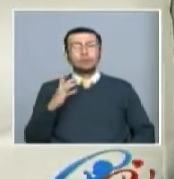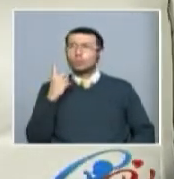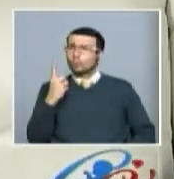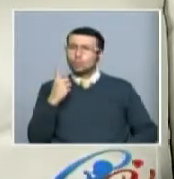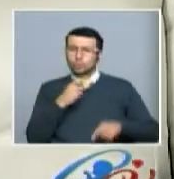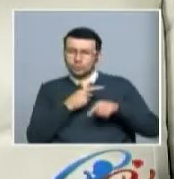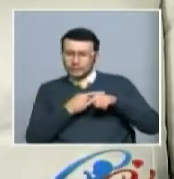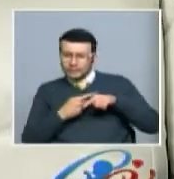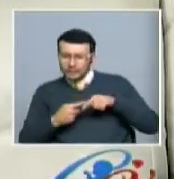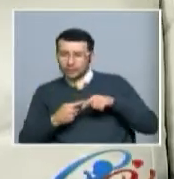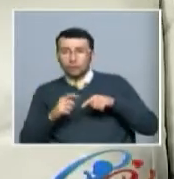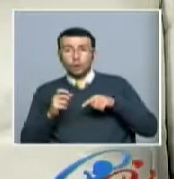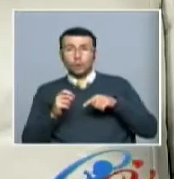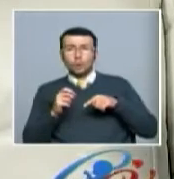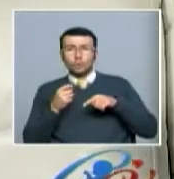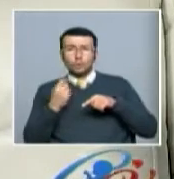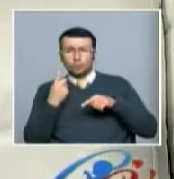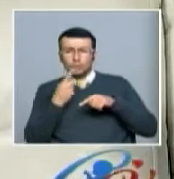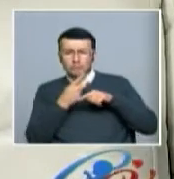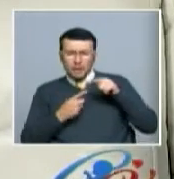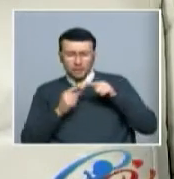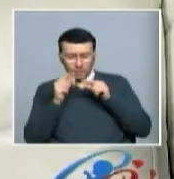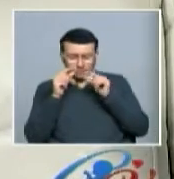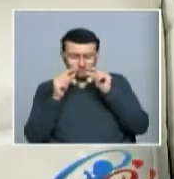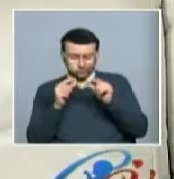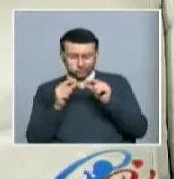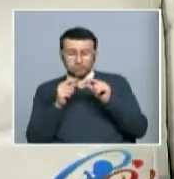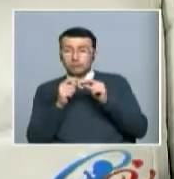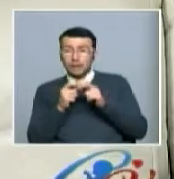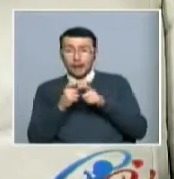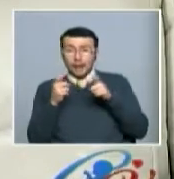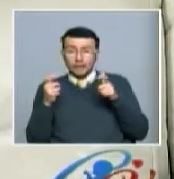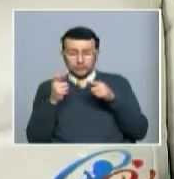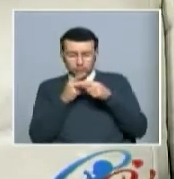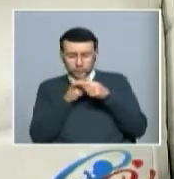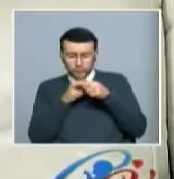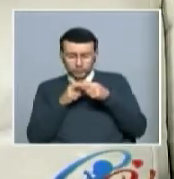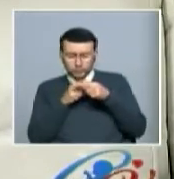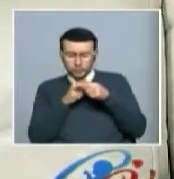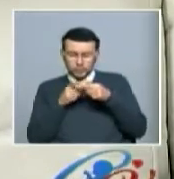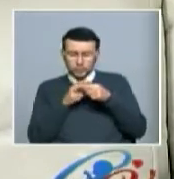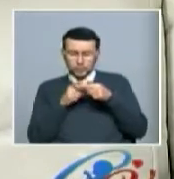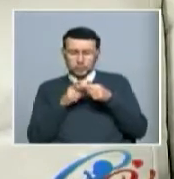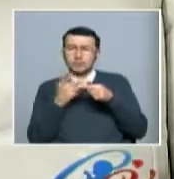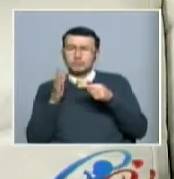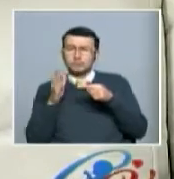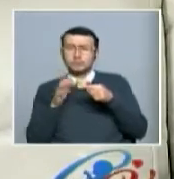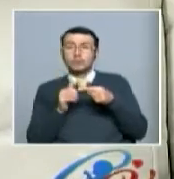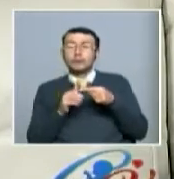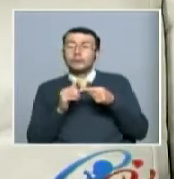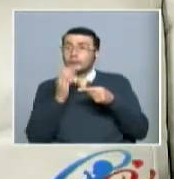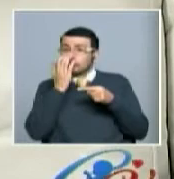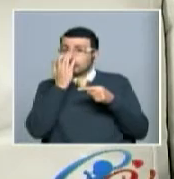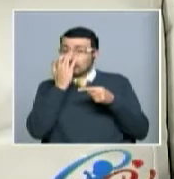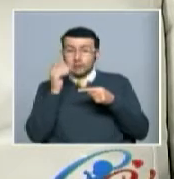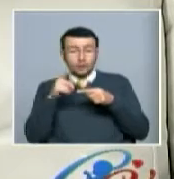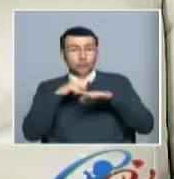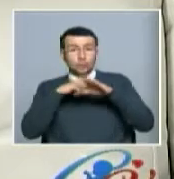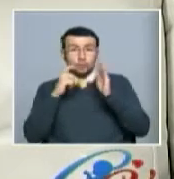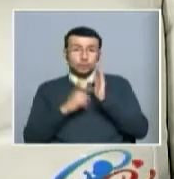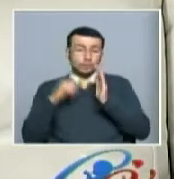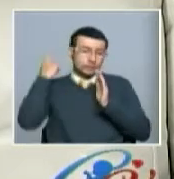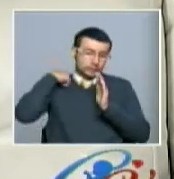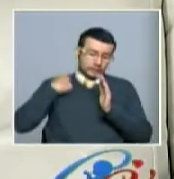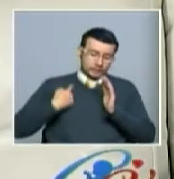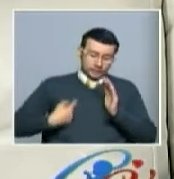medio de grosor, de espesor, de anchura, ¿no? De ancho, de ancho. Es un nervio que depende de todas las raíces del